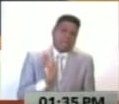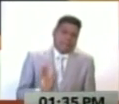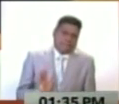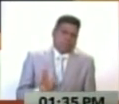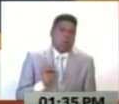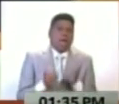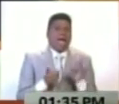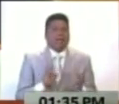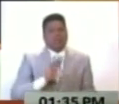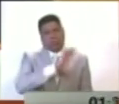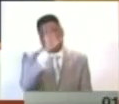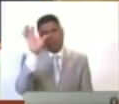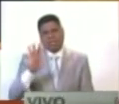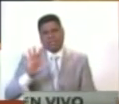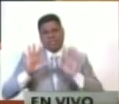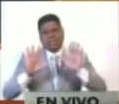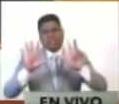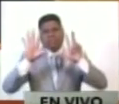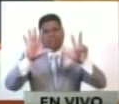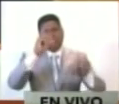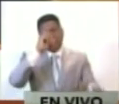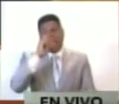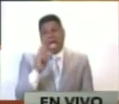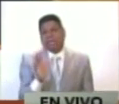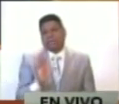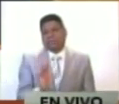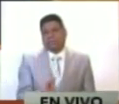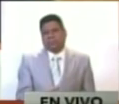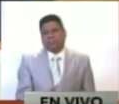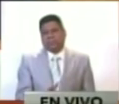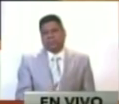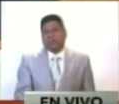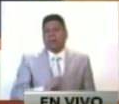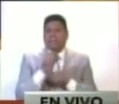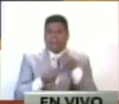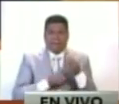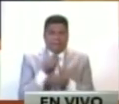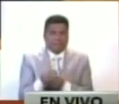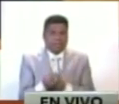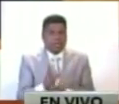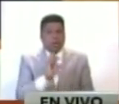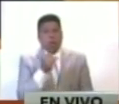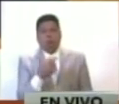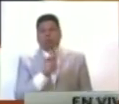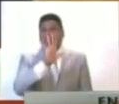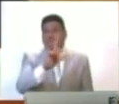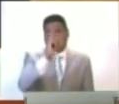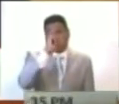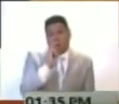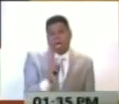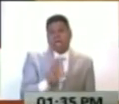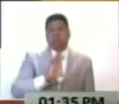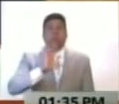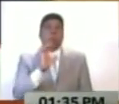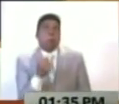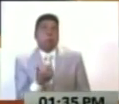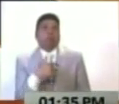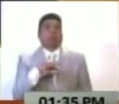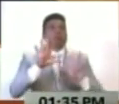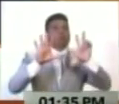tomaron 17 años para suscribirlo. Otros se tomaron 5 años, otros se tomaron